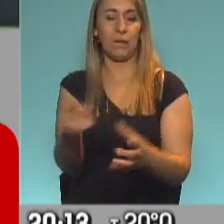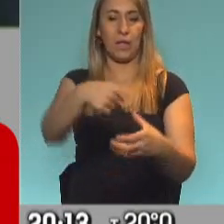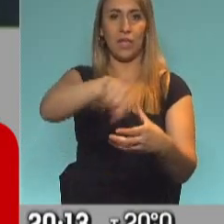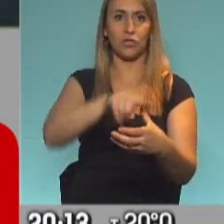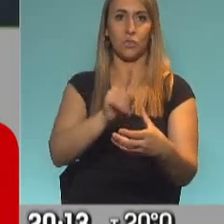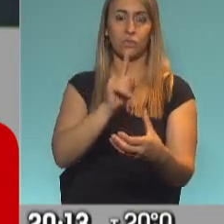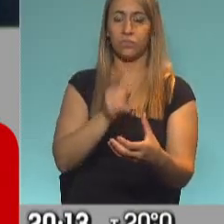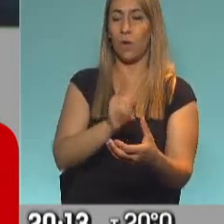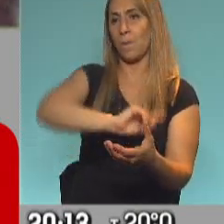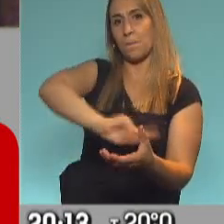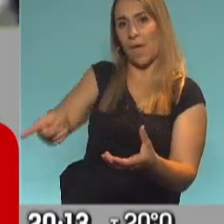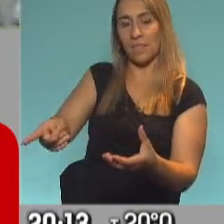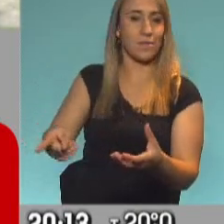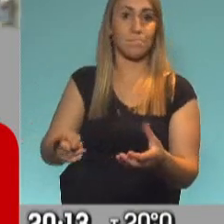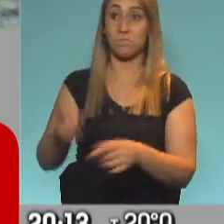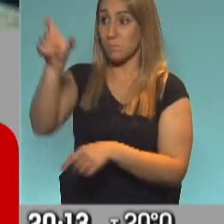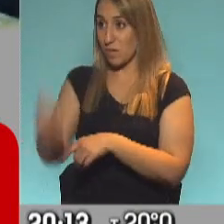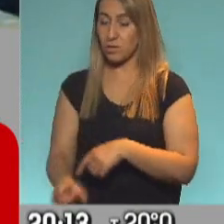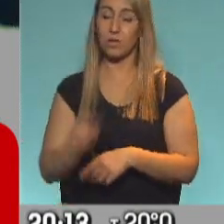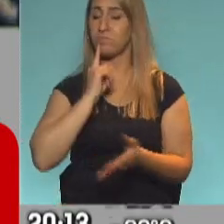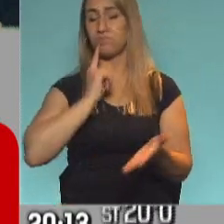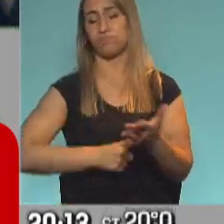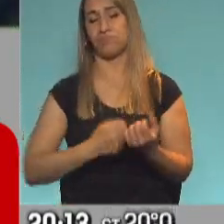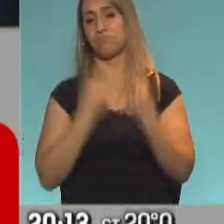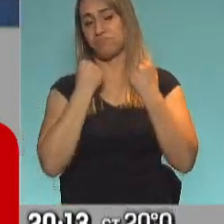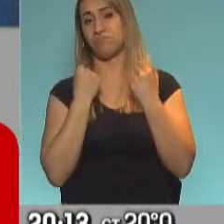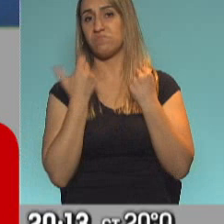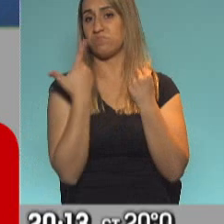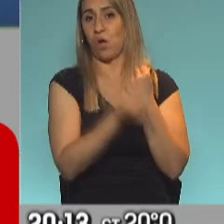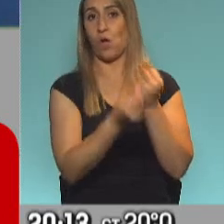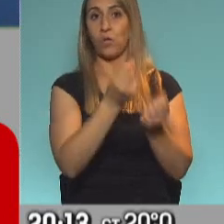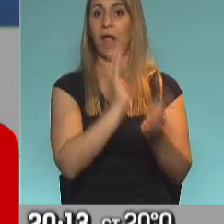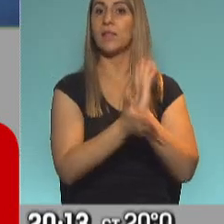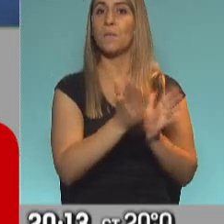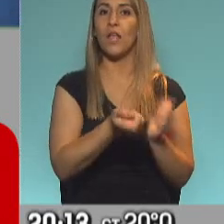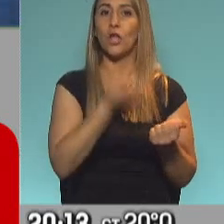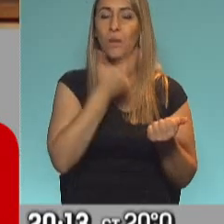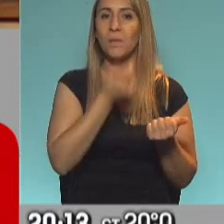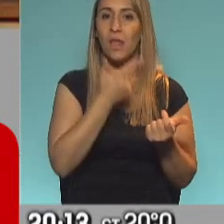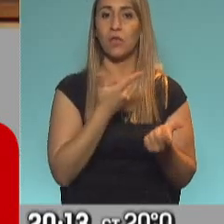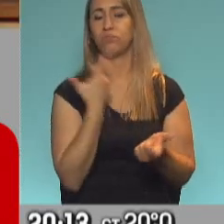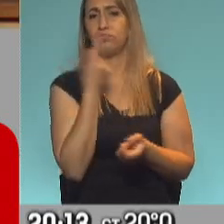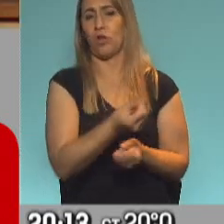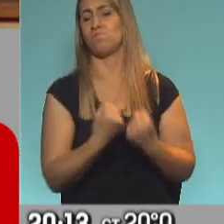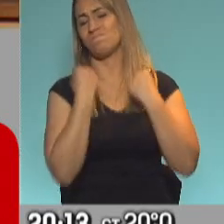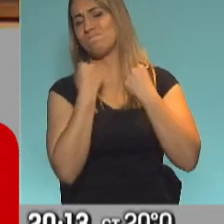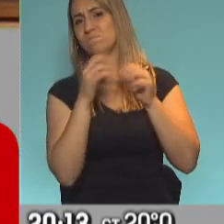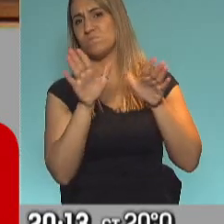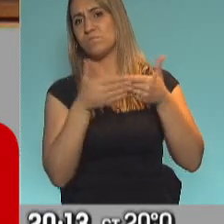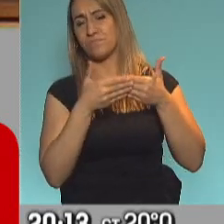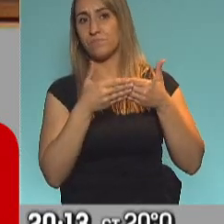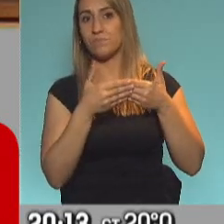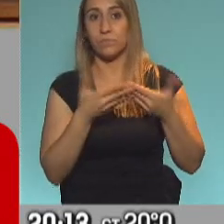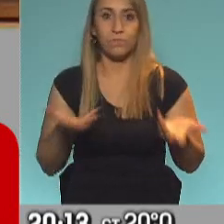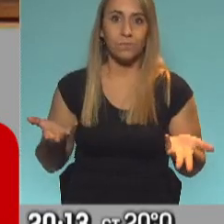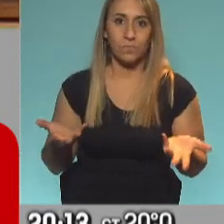decide voluntariamente desistir del tratamiento que le recomiendan los médicos, todo lo que tiene que ver con su